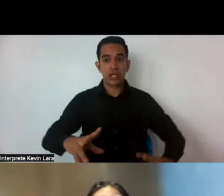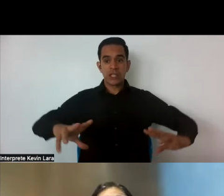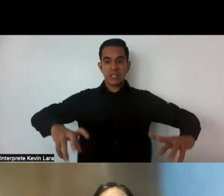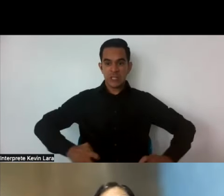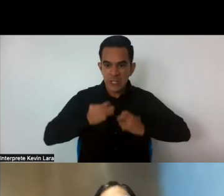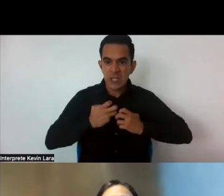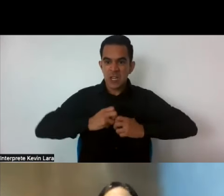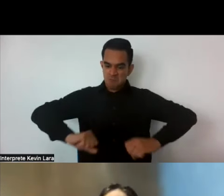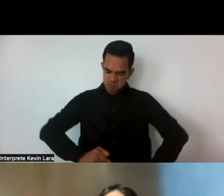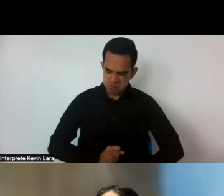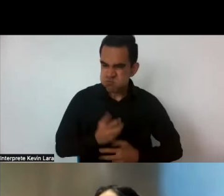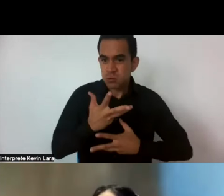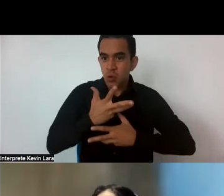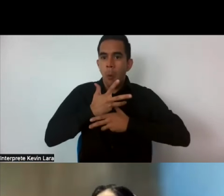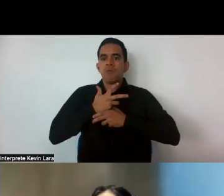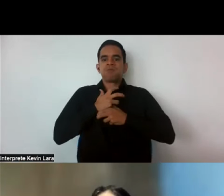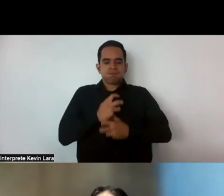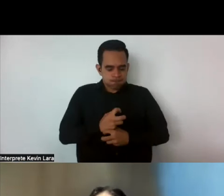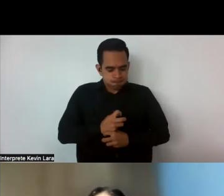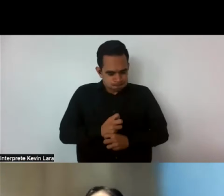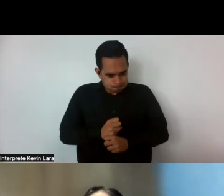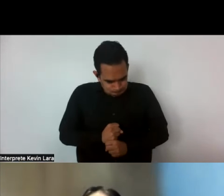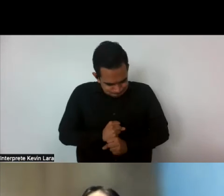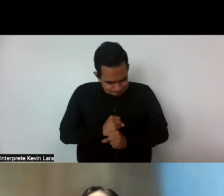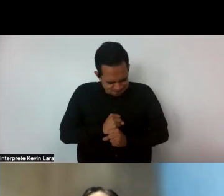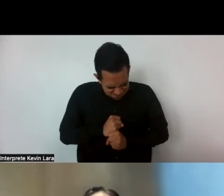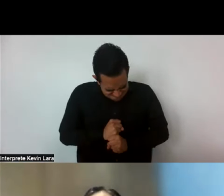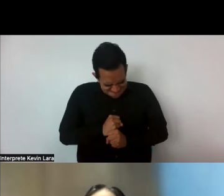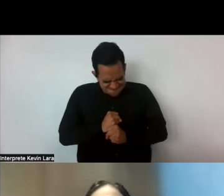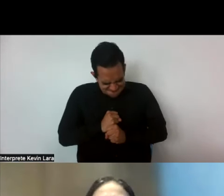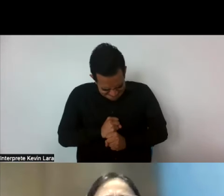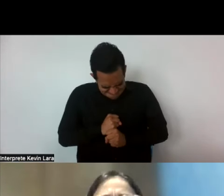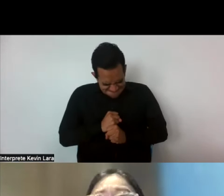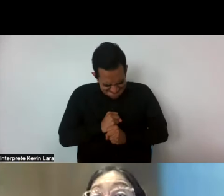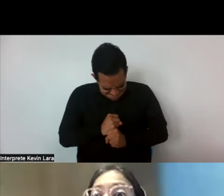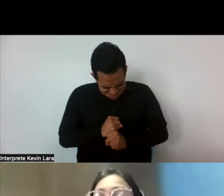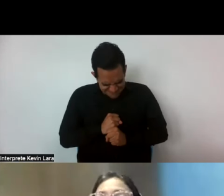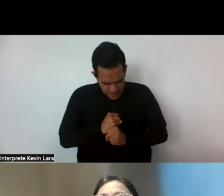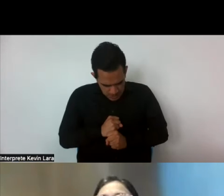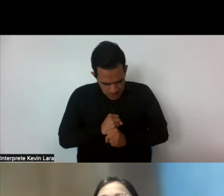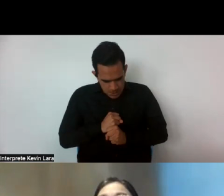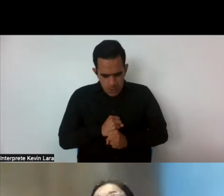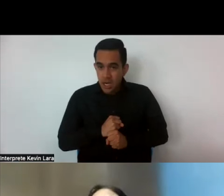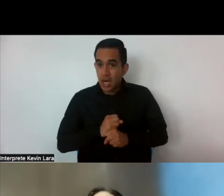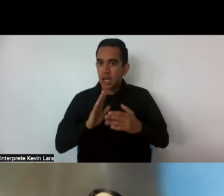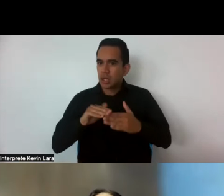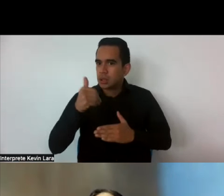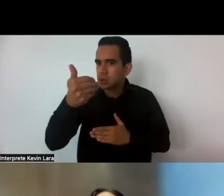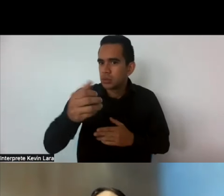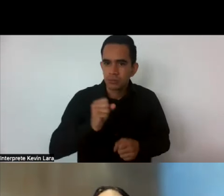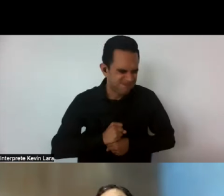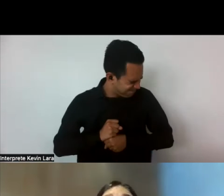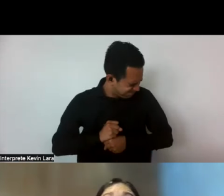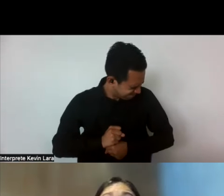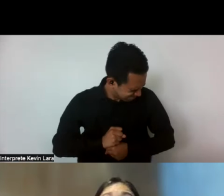es cuando vienen que yo acumulo, acumulo, acumulo, acumulo, acumulo, y se hace algo tan grande que la próxima vez que